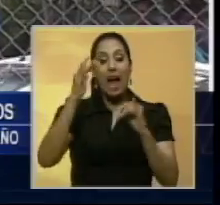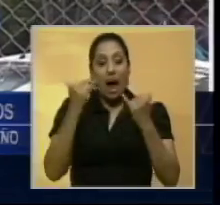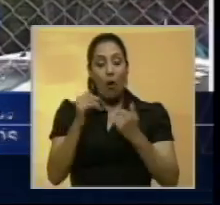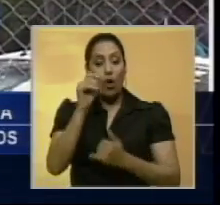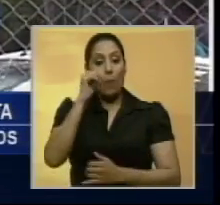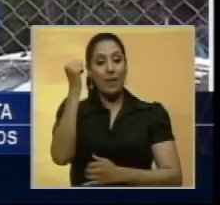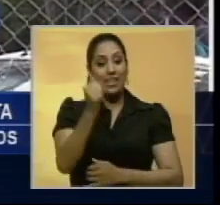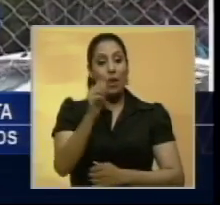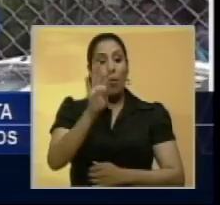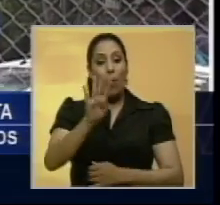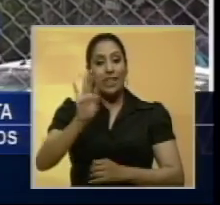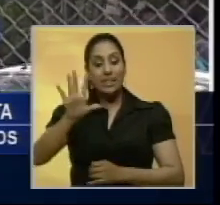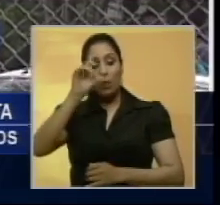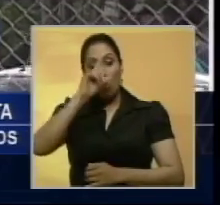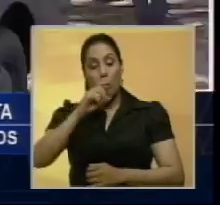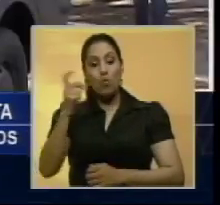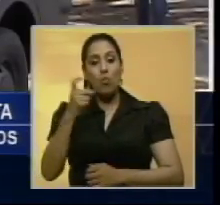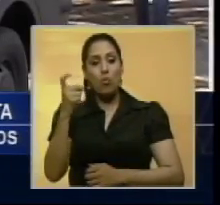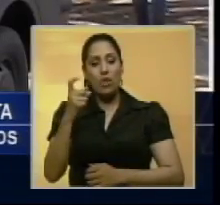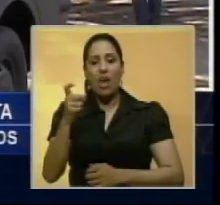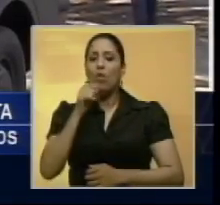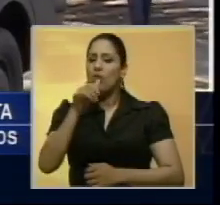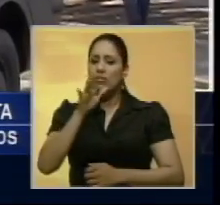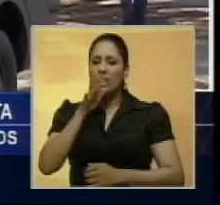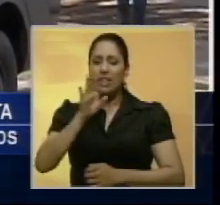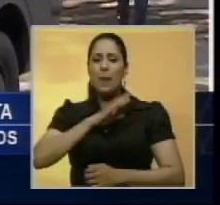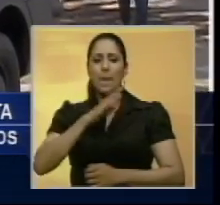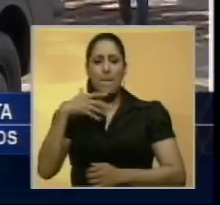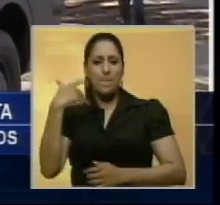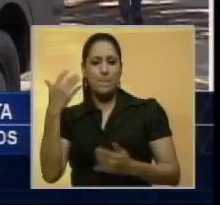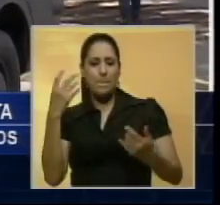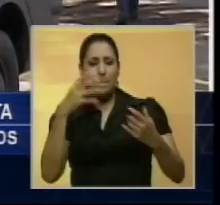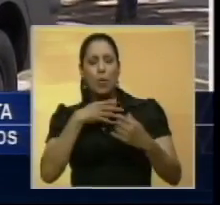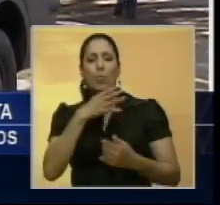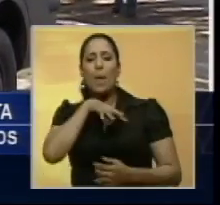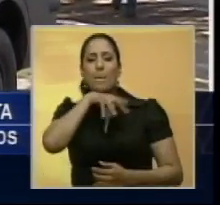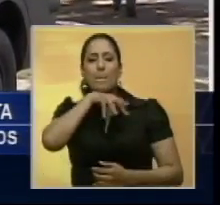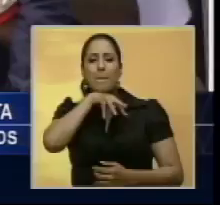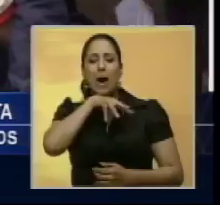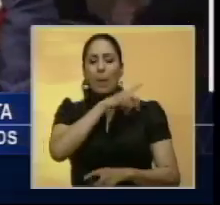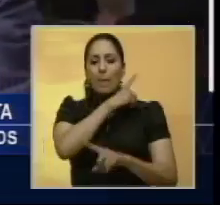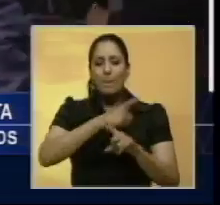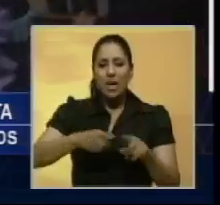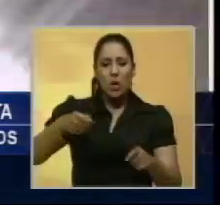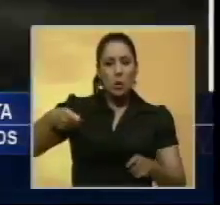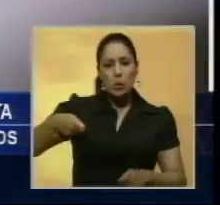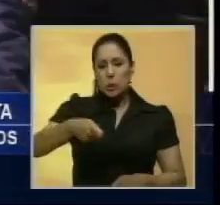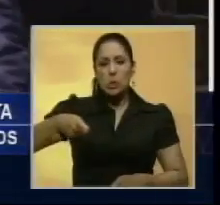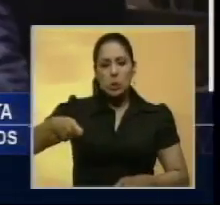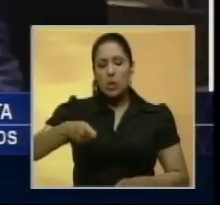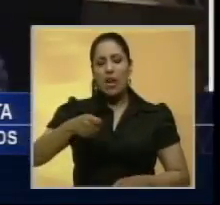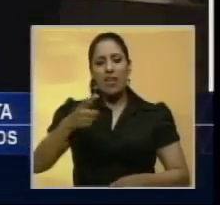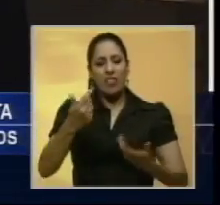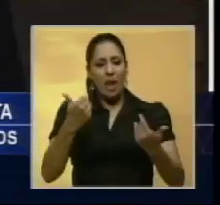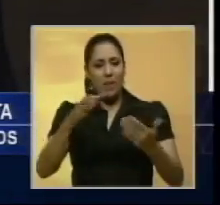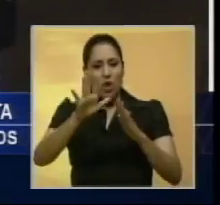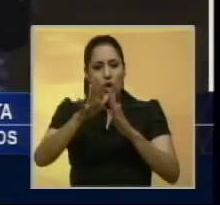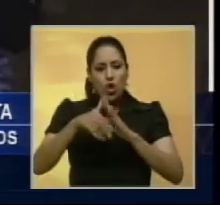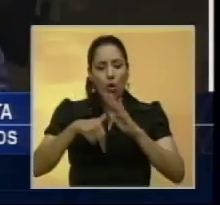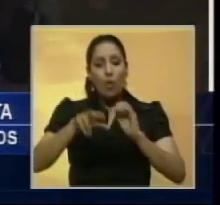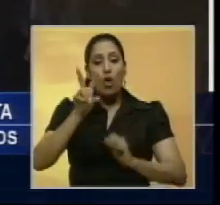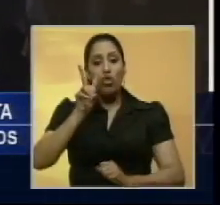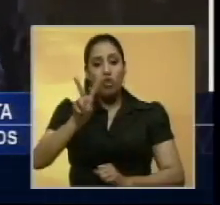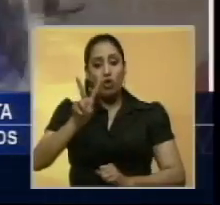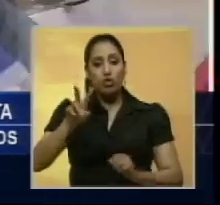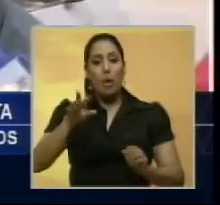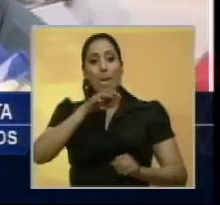años de edad. Su cuñado narró que él tenía pavos en un corral en su casa y lo apuñalaron por reclamar a quienes le robaron 2